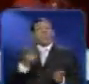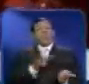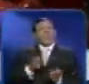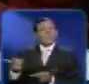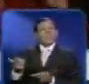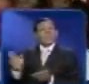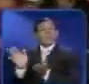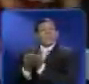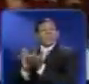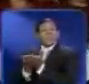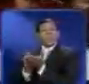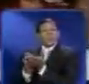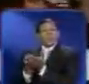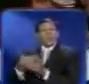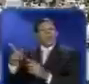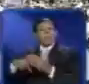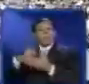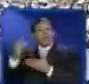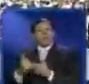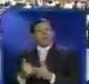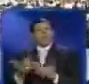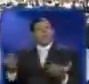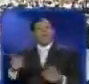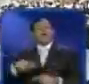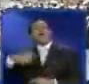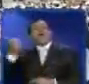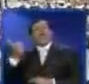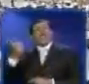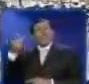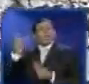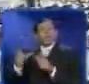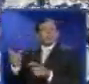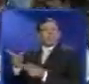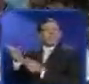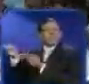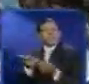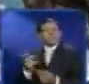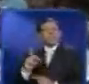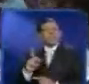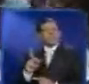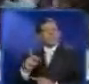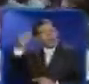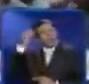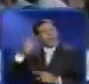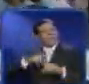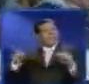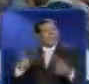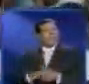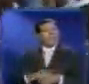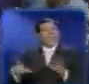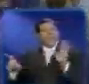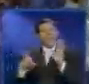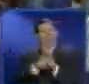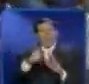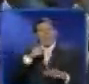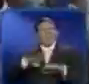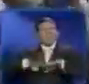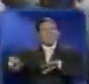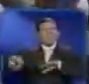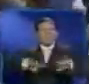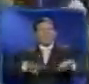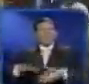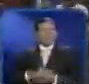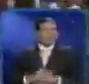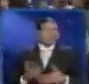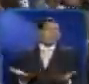quienes aplauden mandatario y su proyecto a quienes piensan distinto Pese a que la ley promulgada habla de inclusión